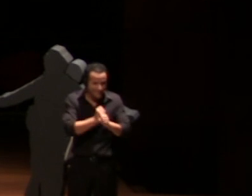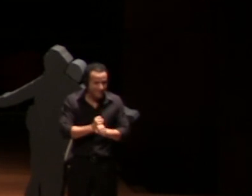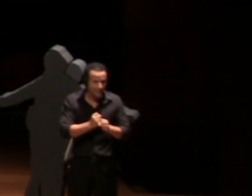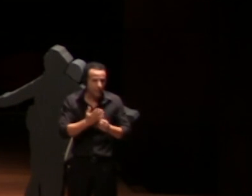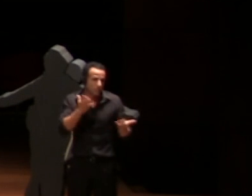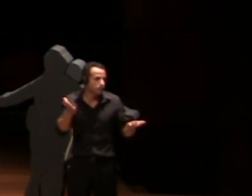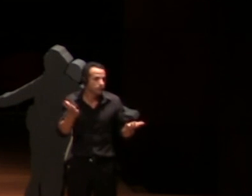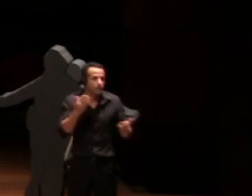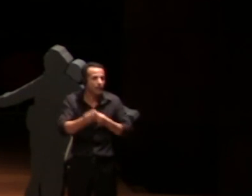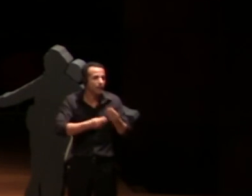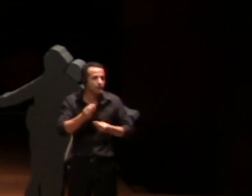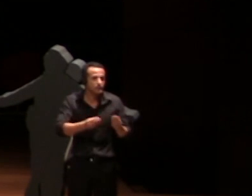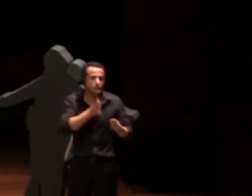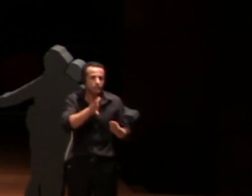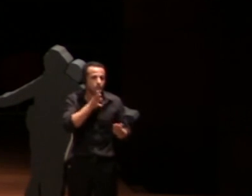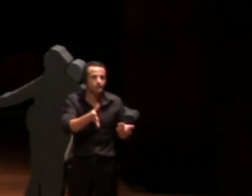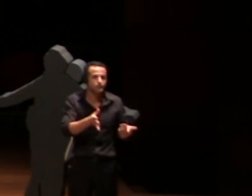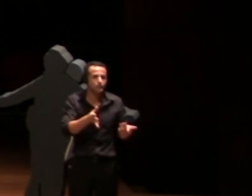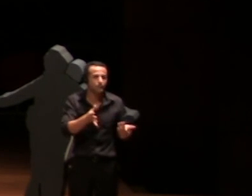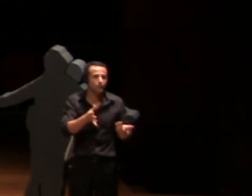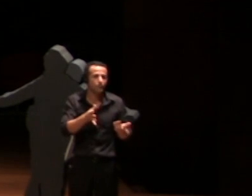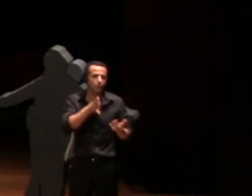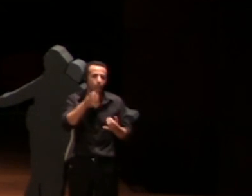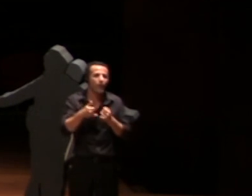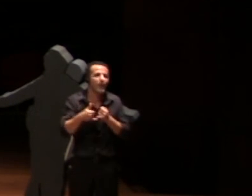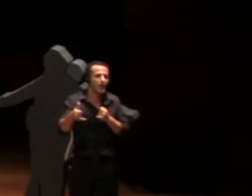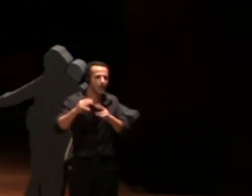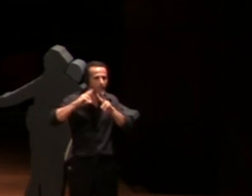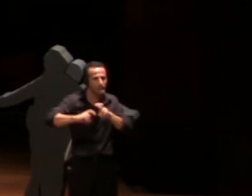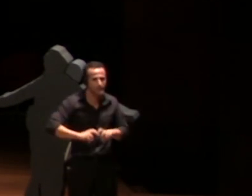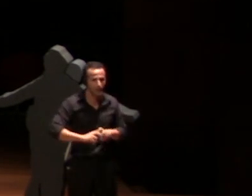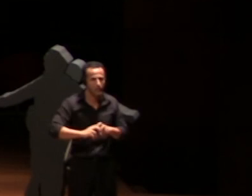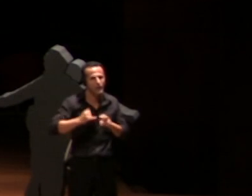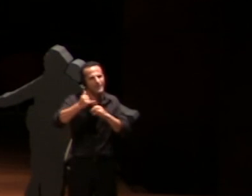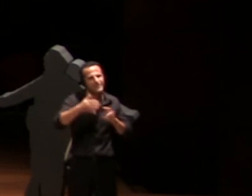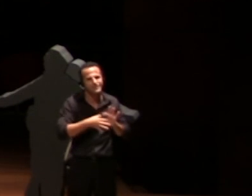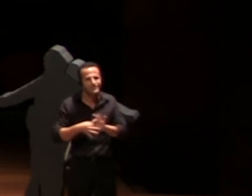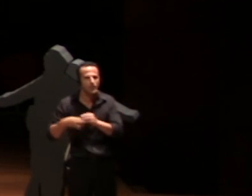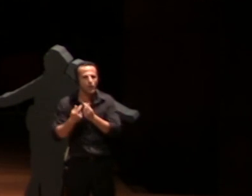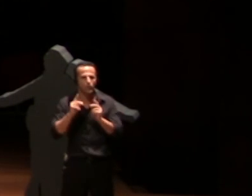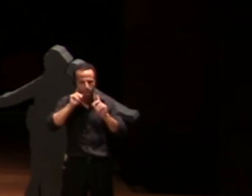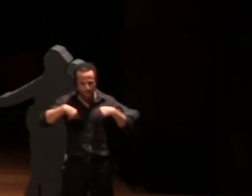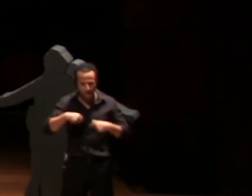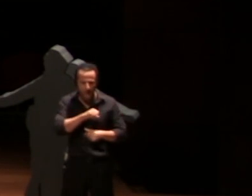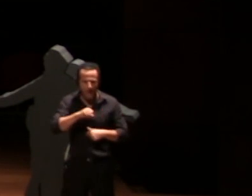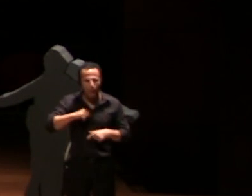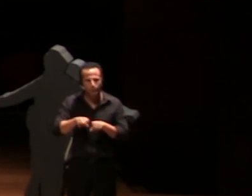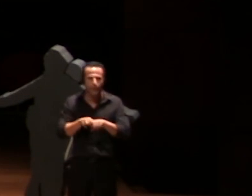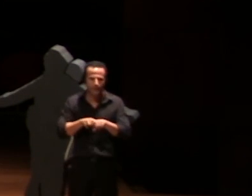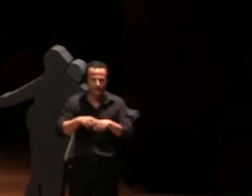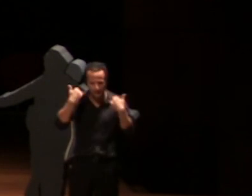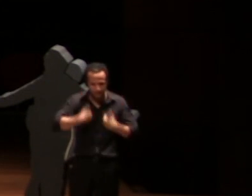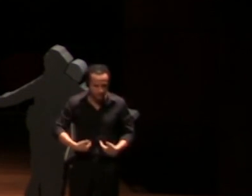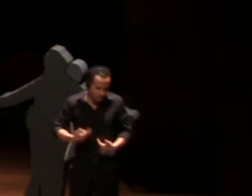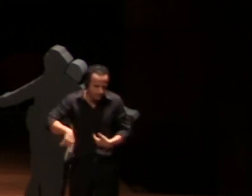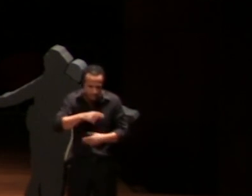por el desarrollo de una línea de investigación muy relacionada un poco con la autocrítica, porque hemos ido pasando desde el propio